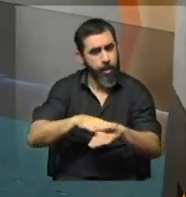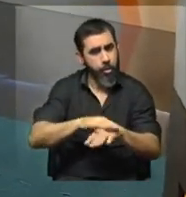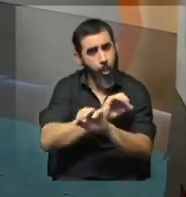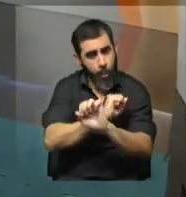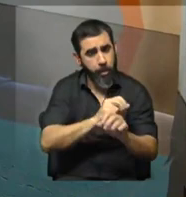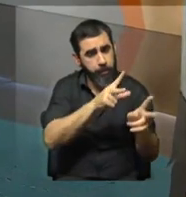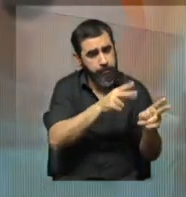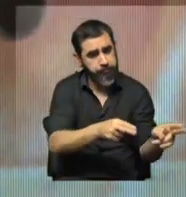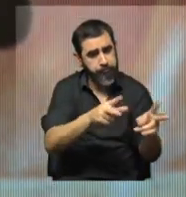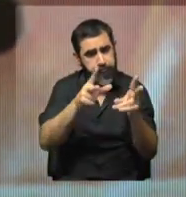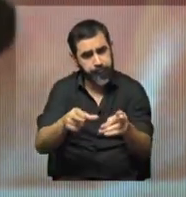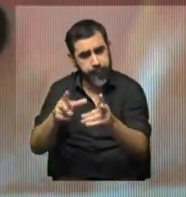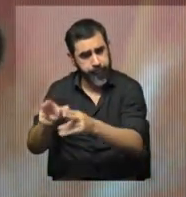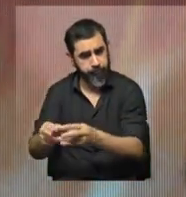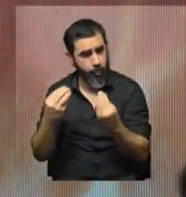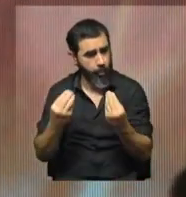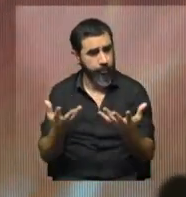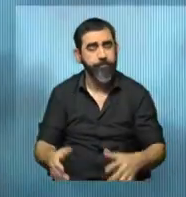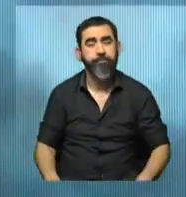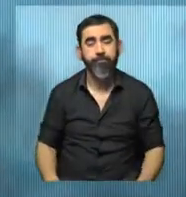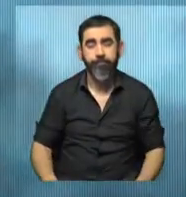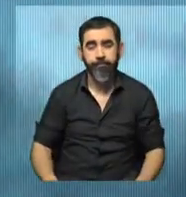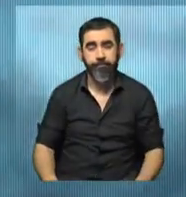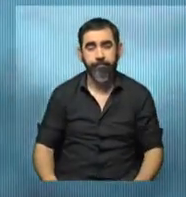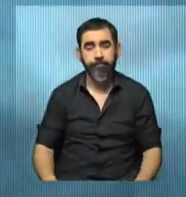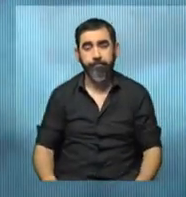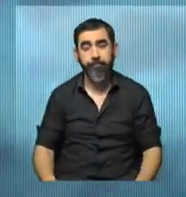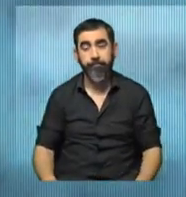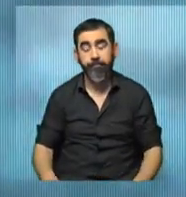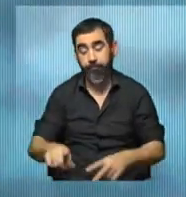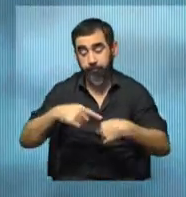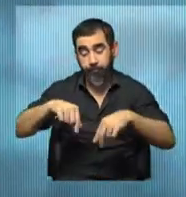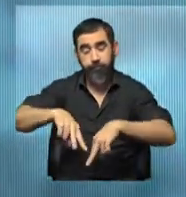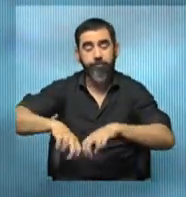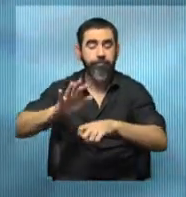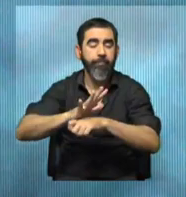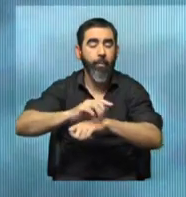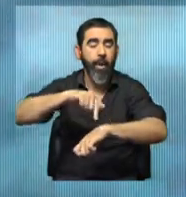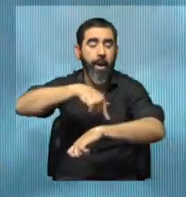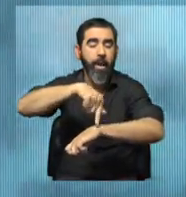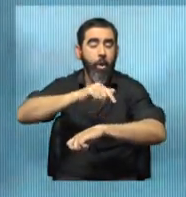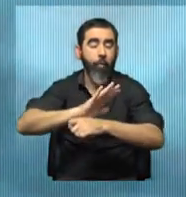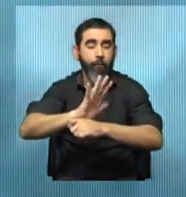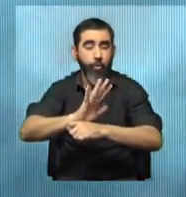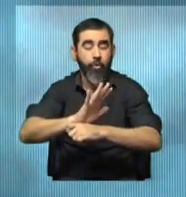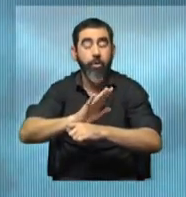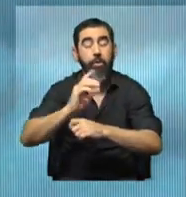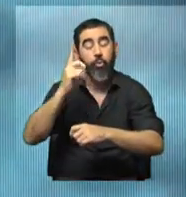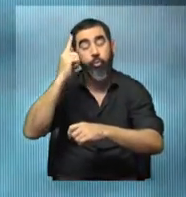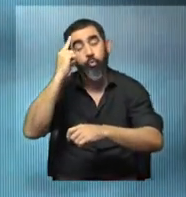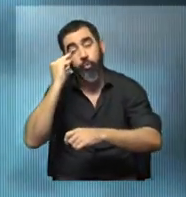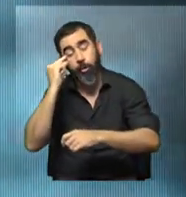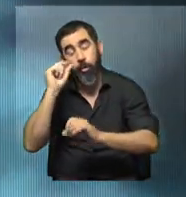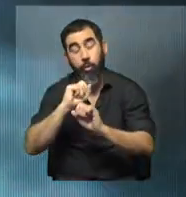es, como decimos siempre, nosotros que estudiamos ese reloj biológico, claramente el sueño y la vigilia